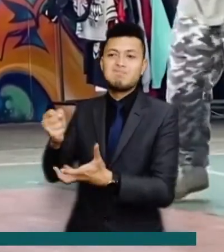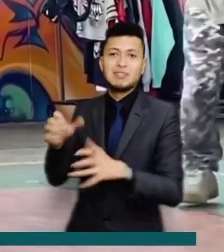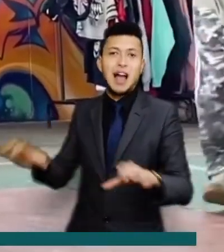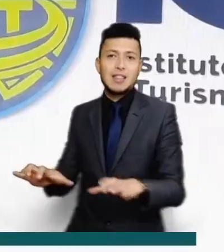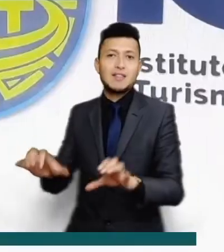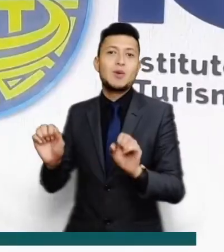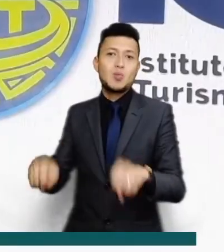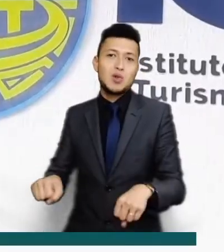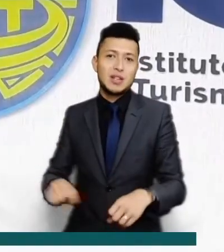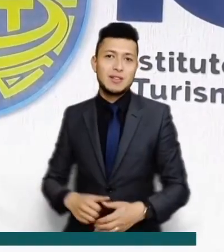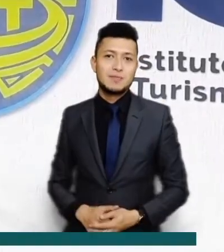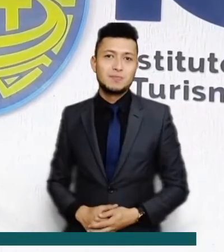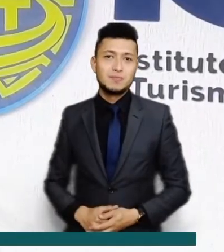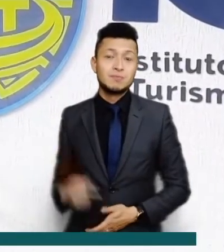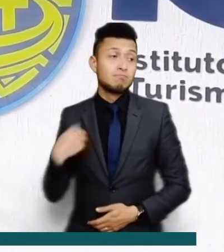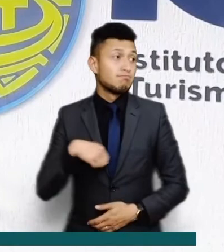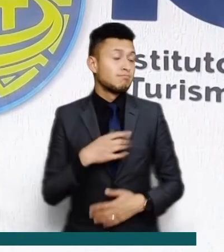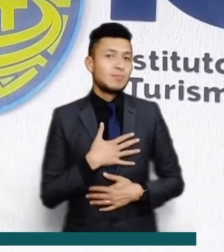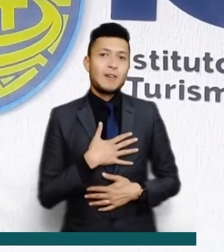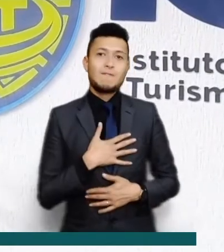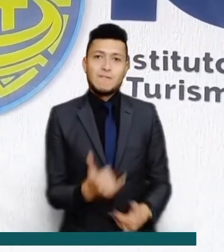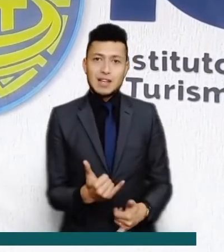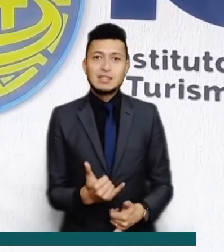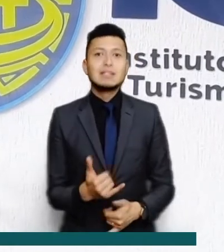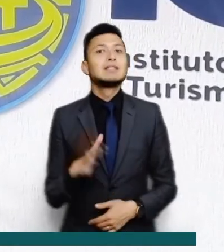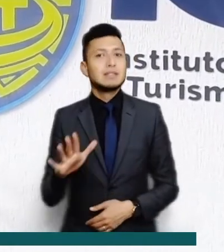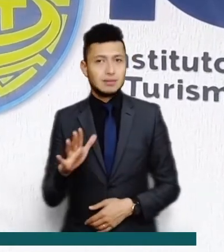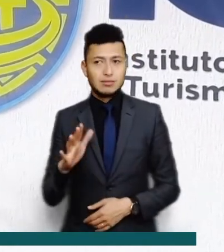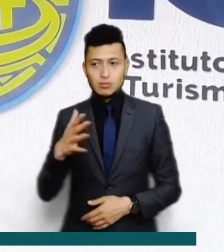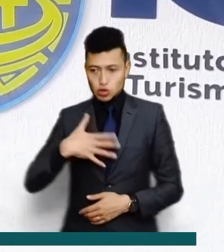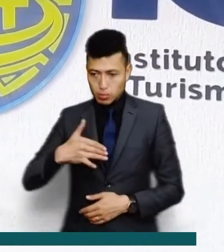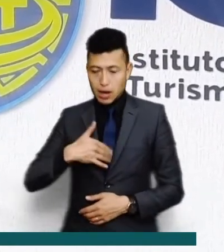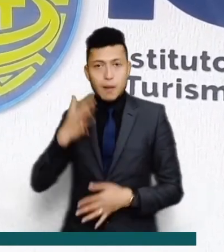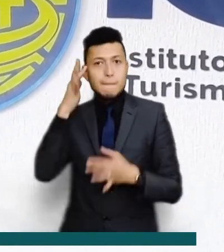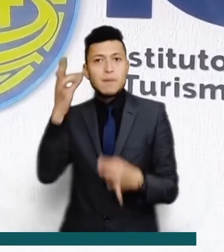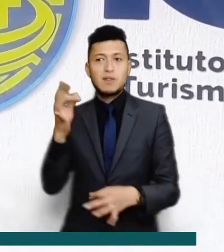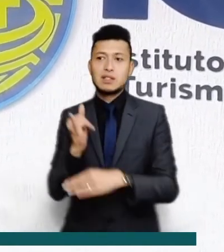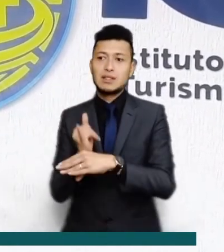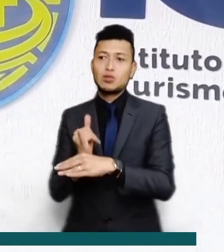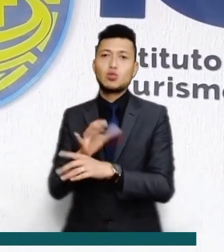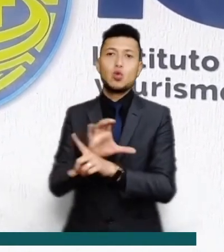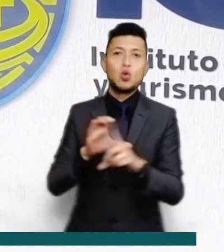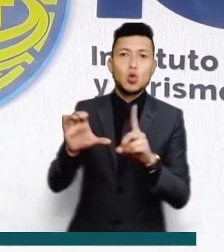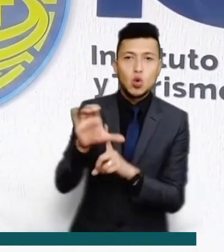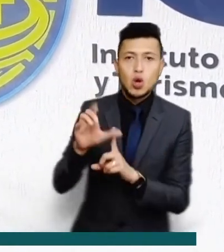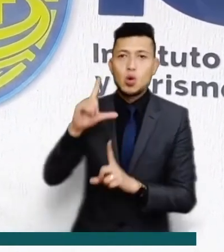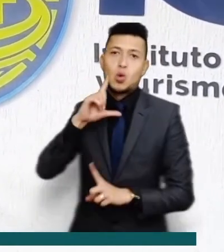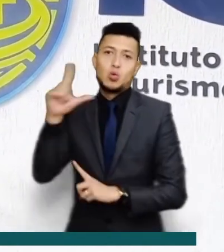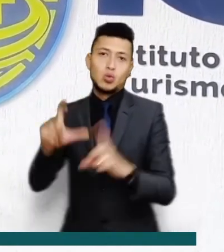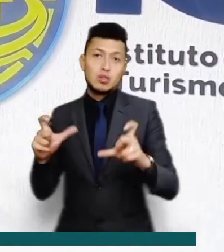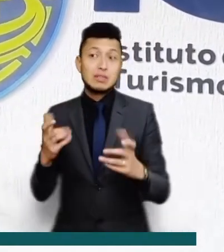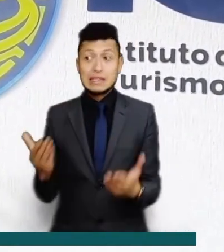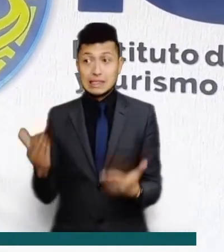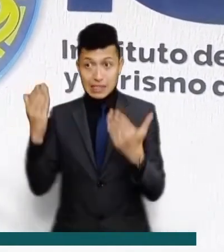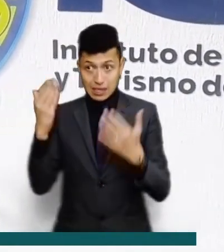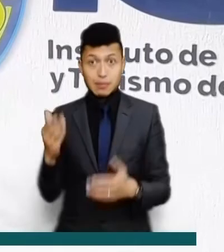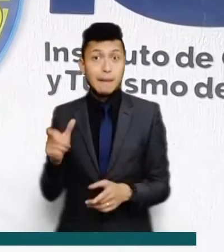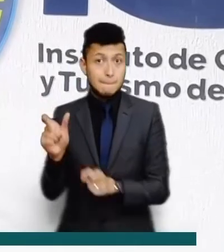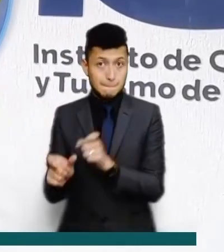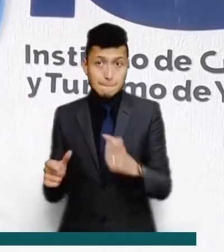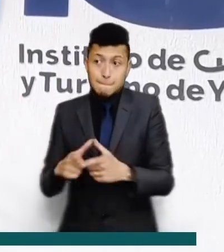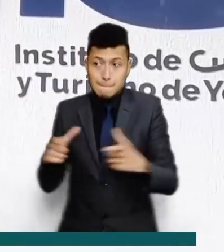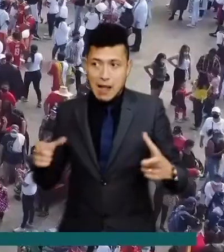muy felices porque Yopal por fin tiene Instituto de Cultura y Turismo y esto hace que más personas se beneficien y desde